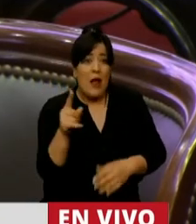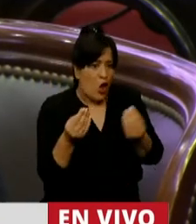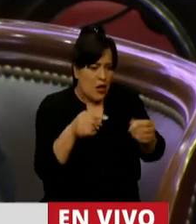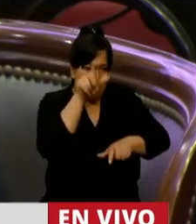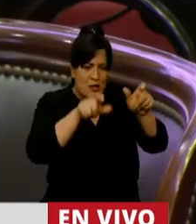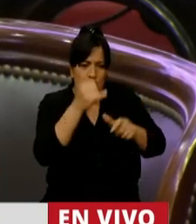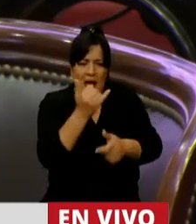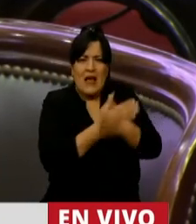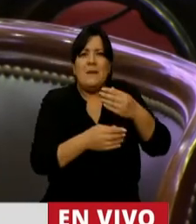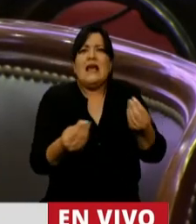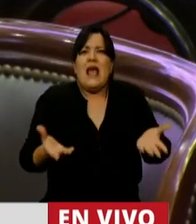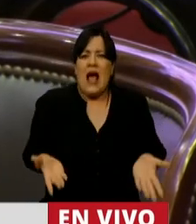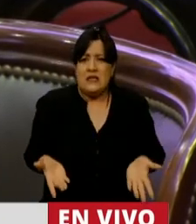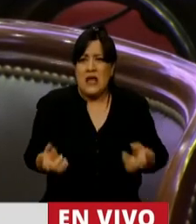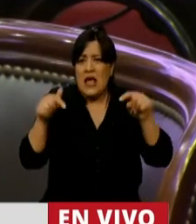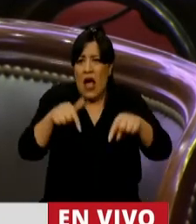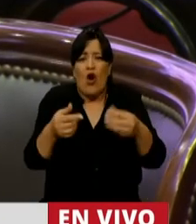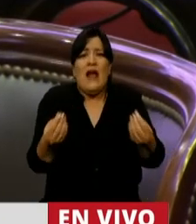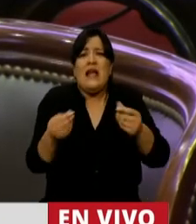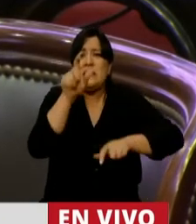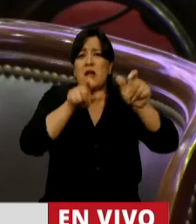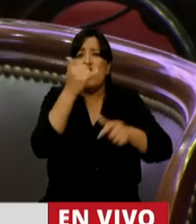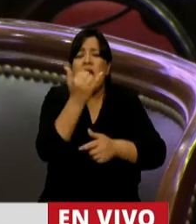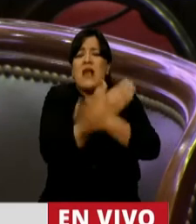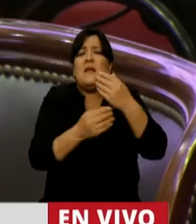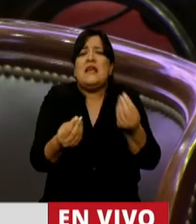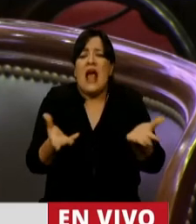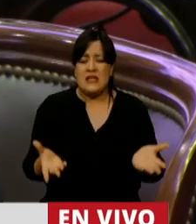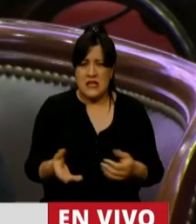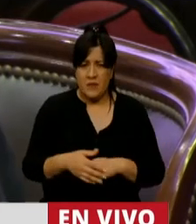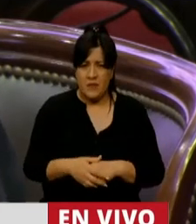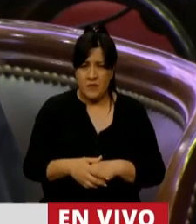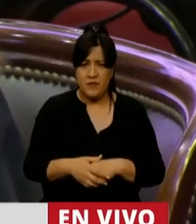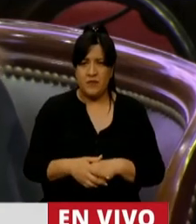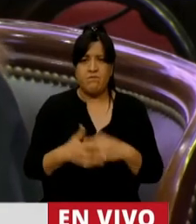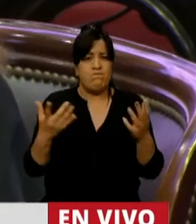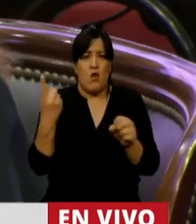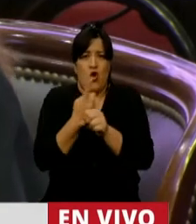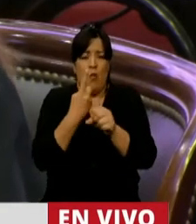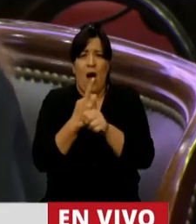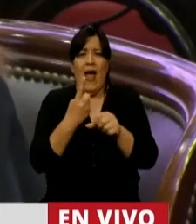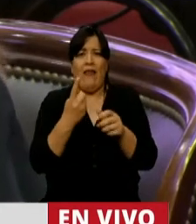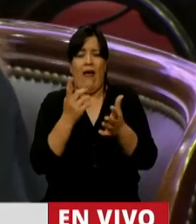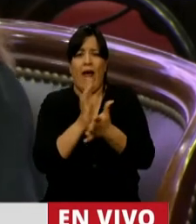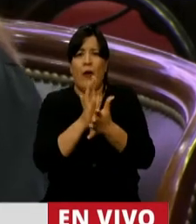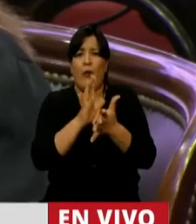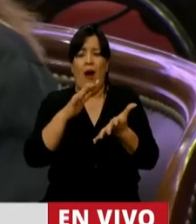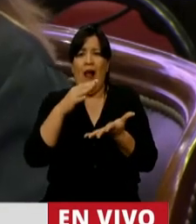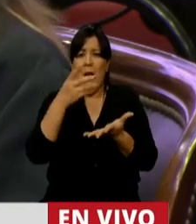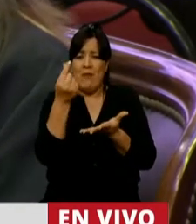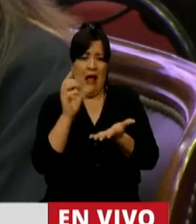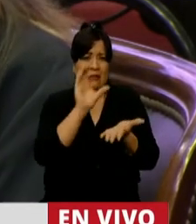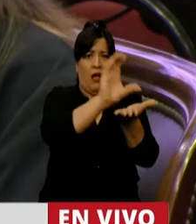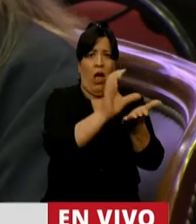estas personas y qué estamos haciendo con estas personas? No podemos encima desfinanciar la agencia, que es el